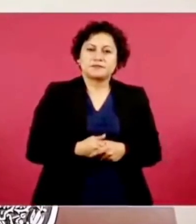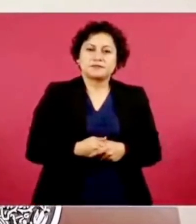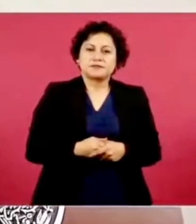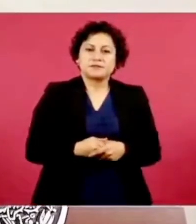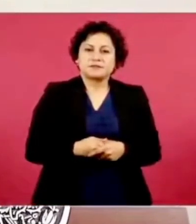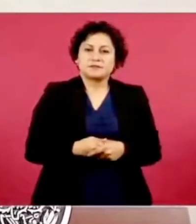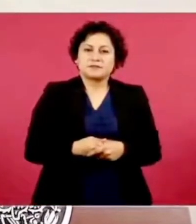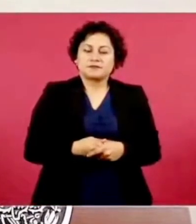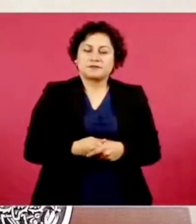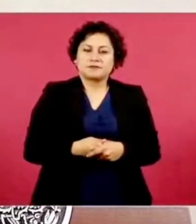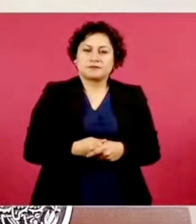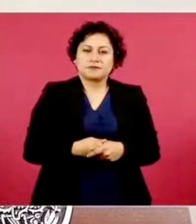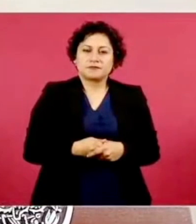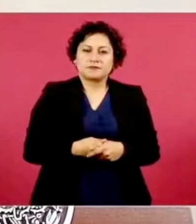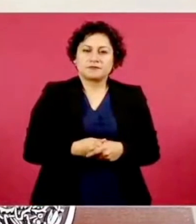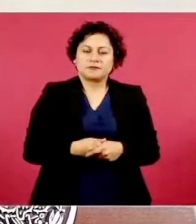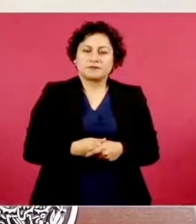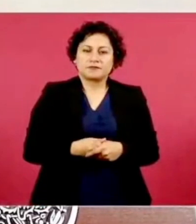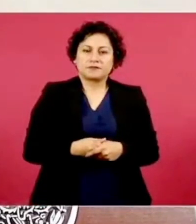no